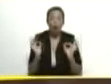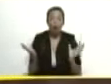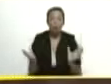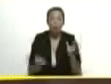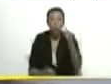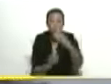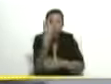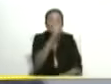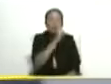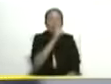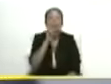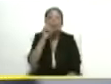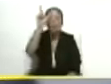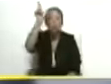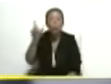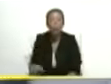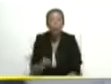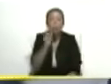surgió un nombre.